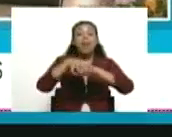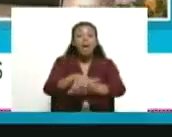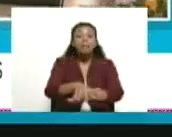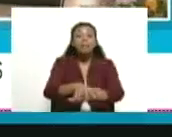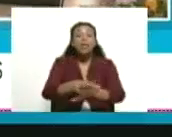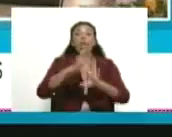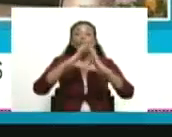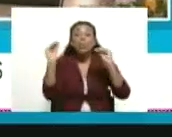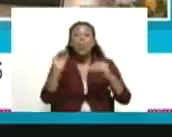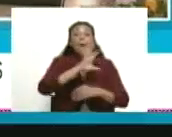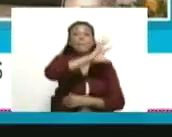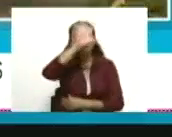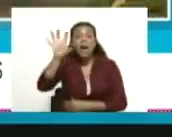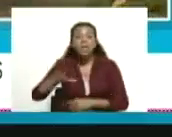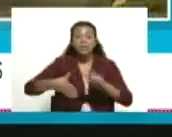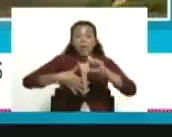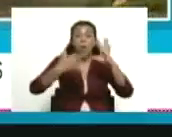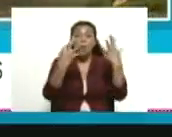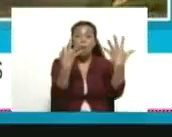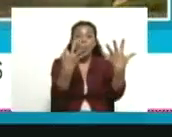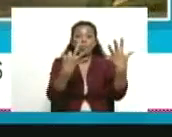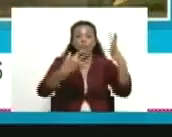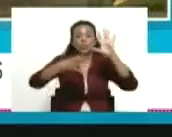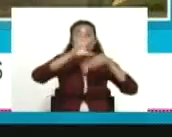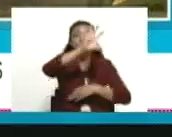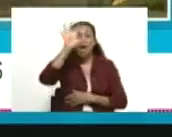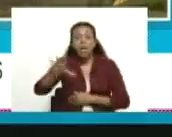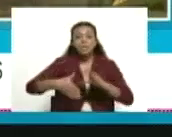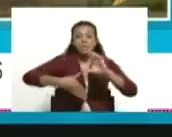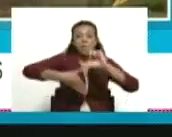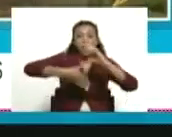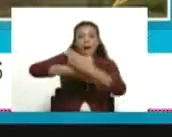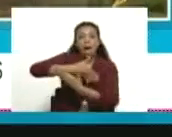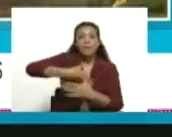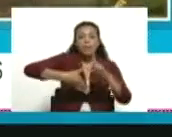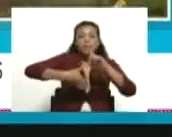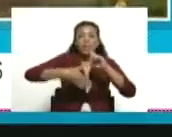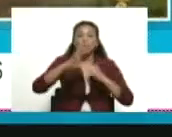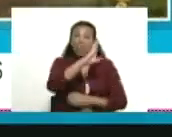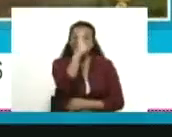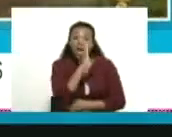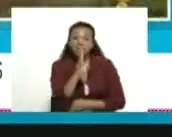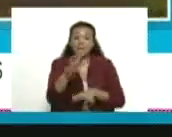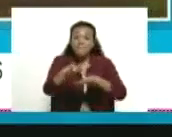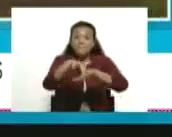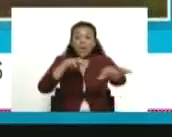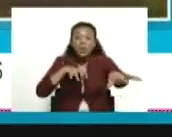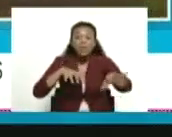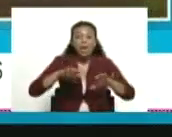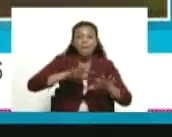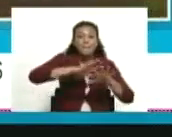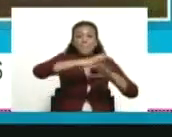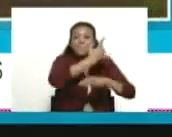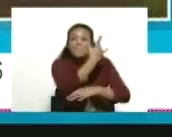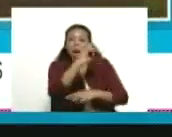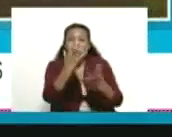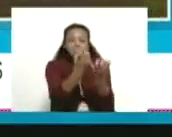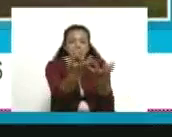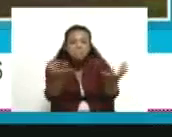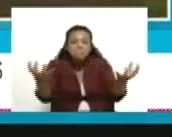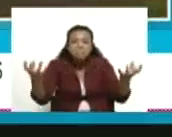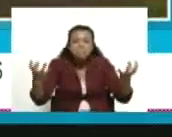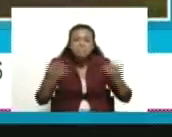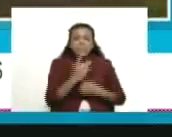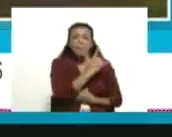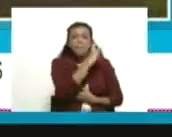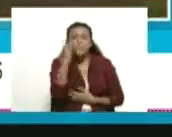los países amazónicos, 8 países amazónicos, donde Brasil tiene la gran parte del Amazonas suramericano.